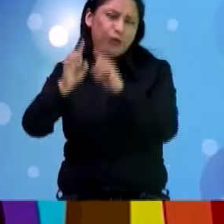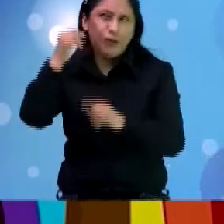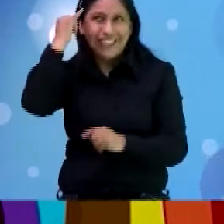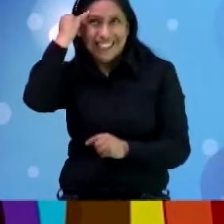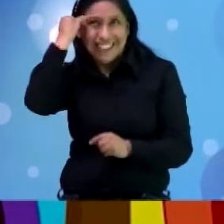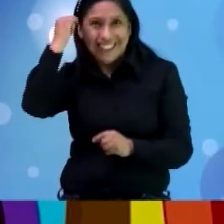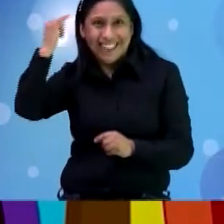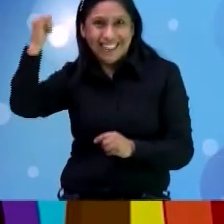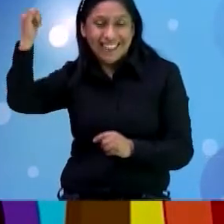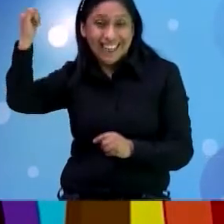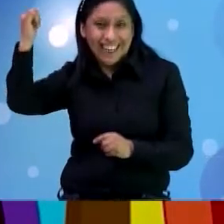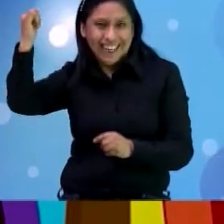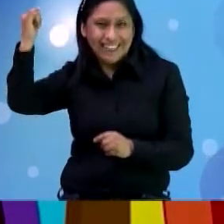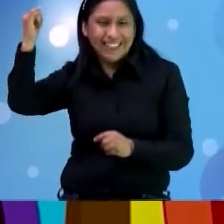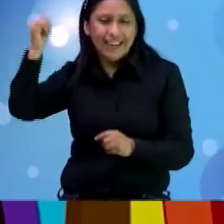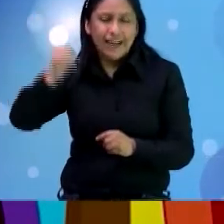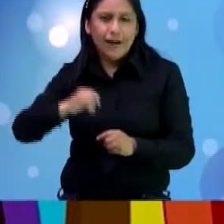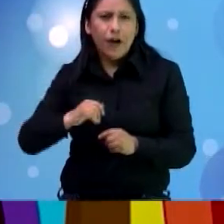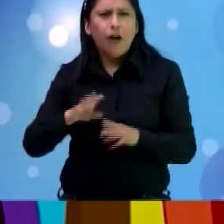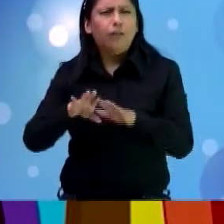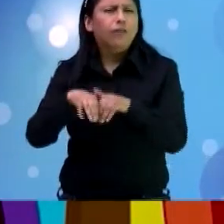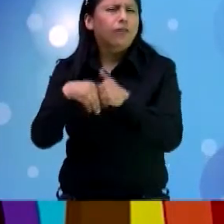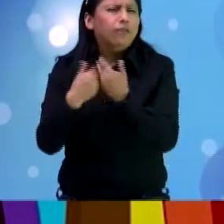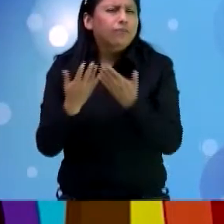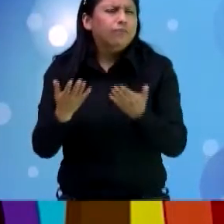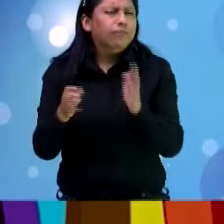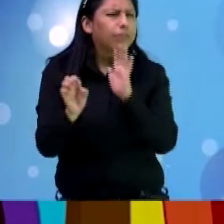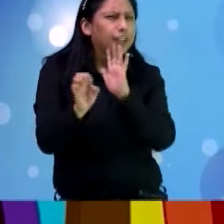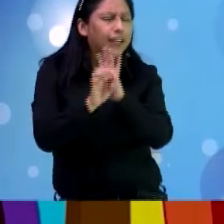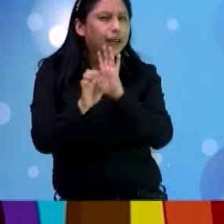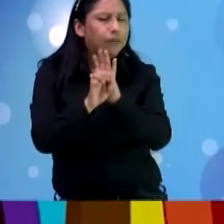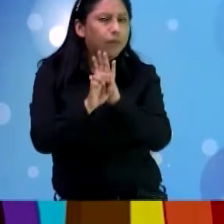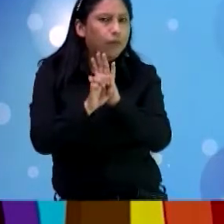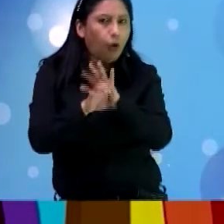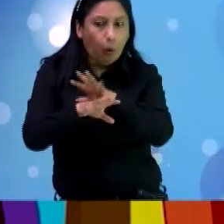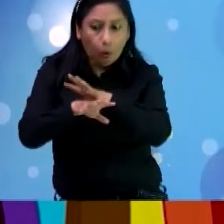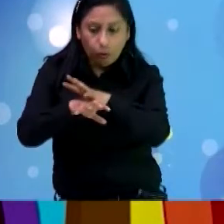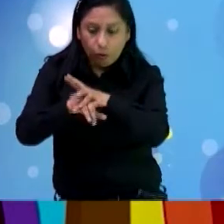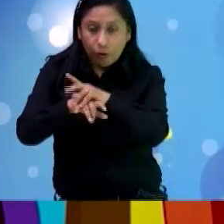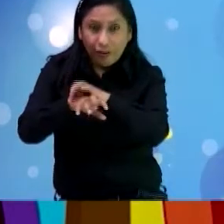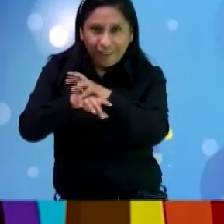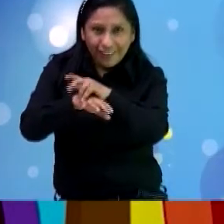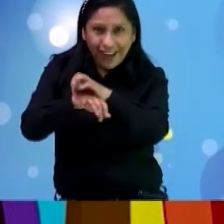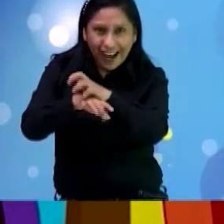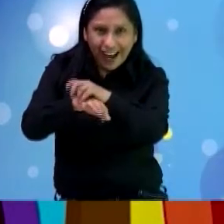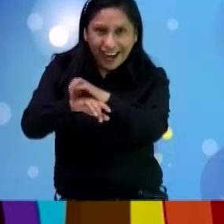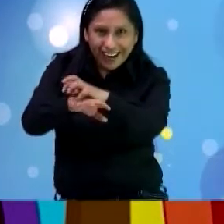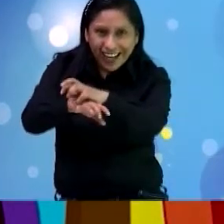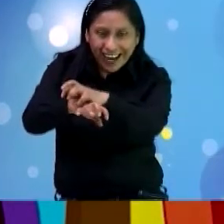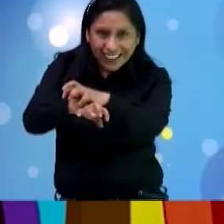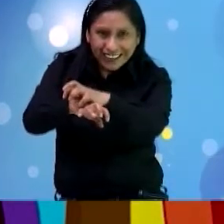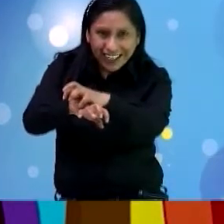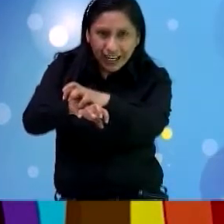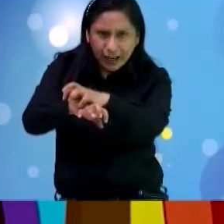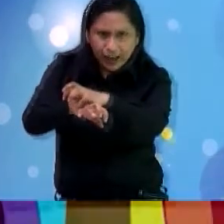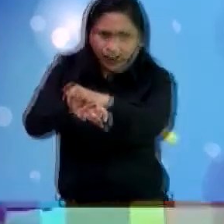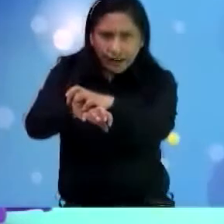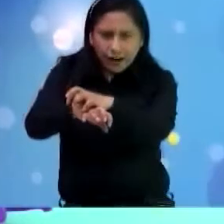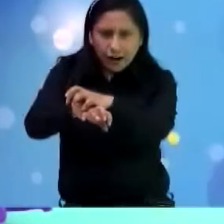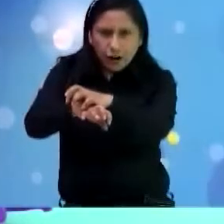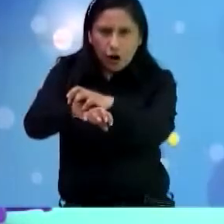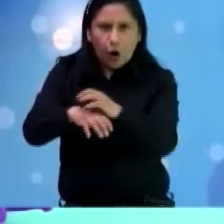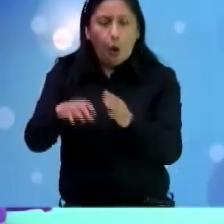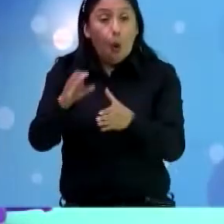no existen, como una araña con mil patas,